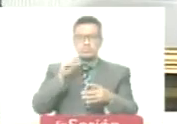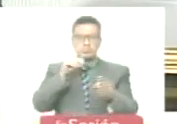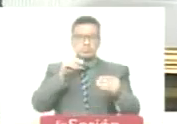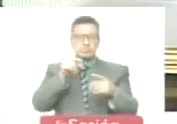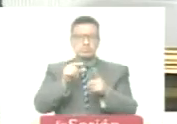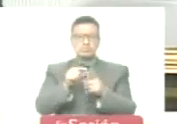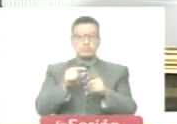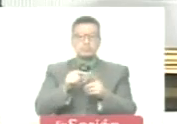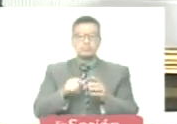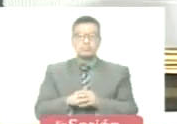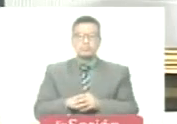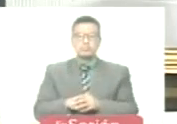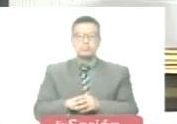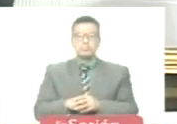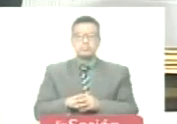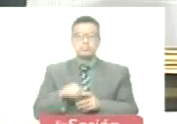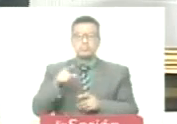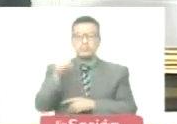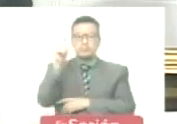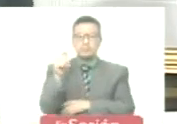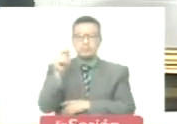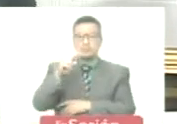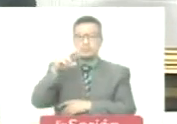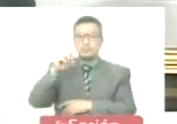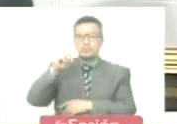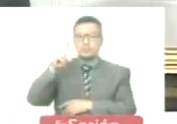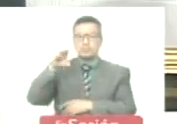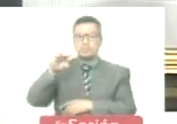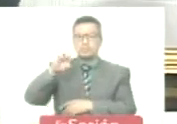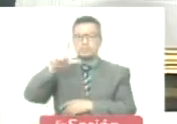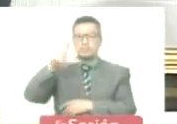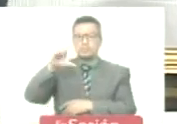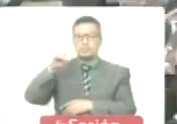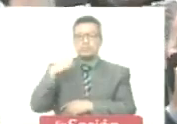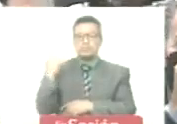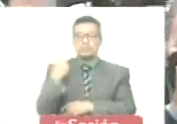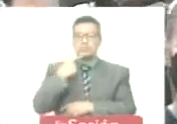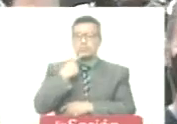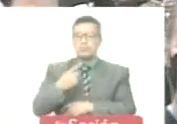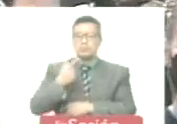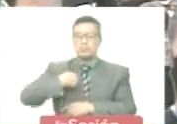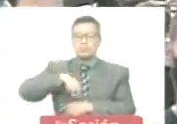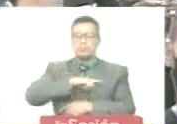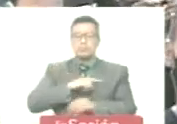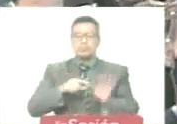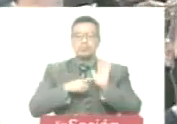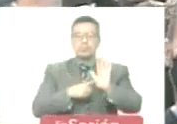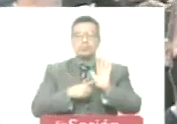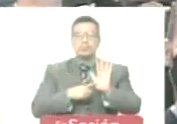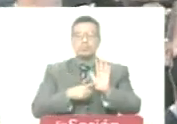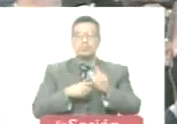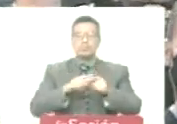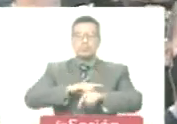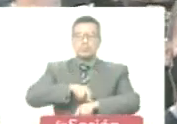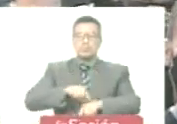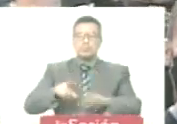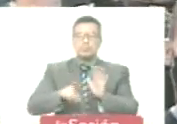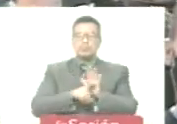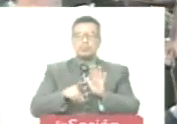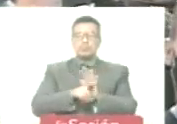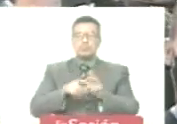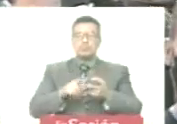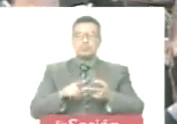¿En serio? Adelante, diputado Rondero. Solamente, presidente, para nosotros presentar una moción de diferimiento al proyecto de ley de la primera, para